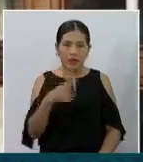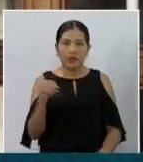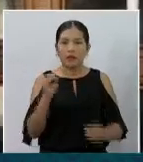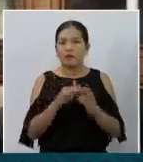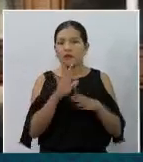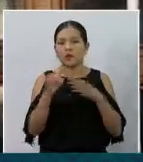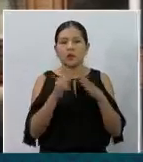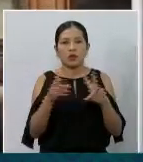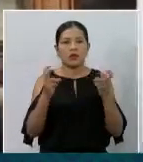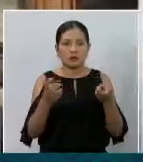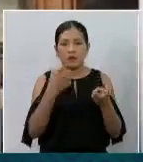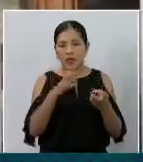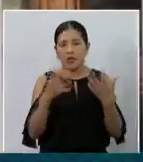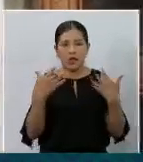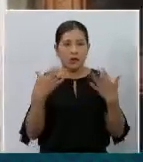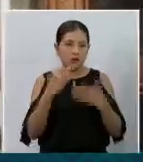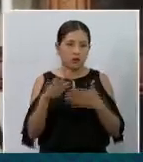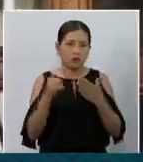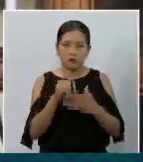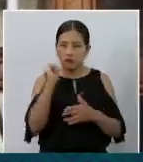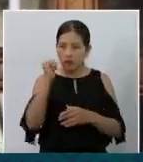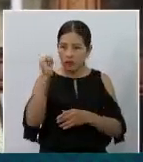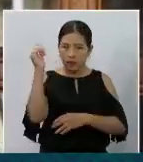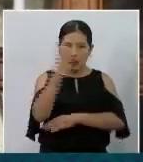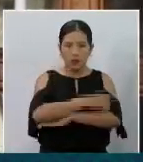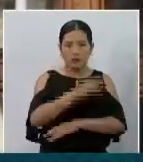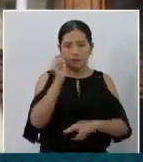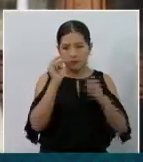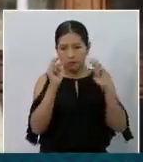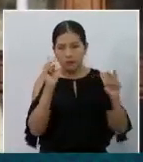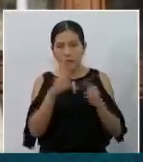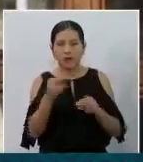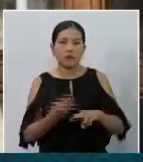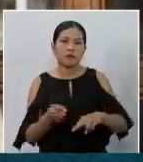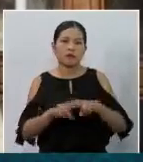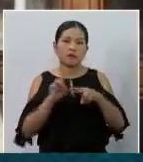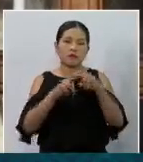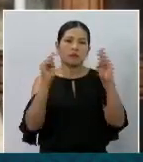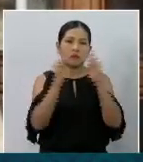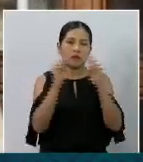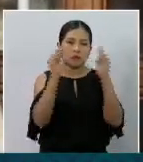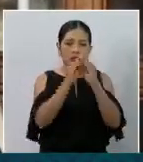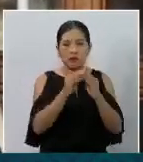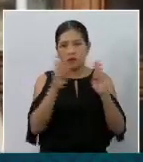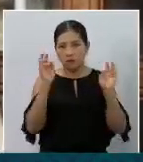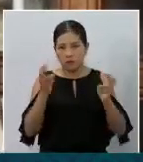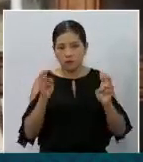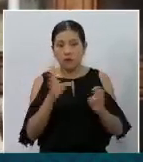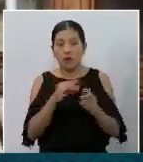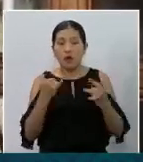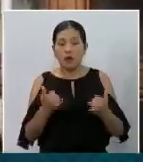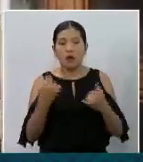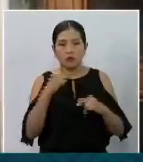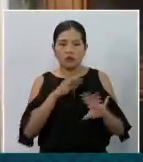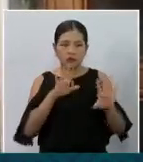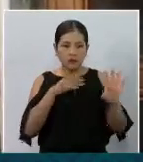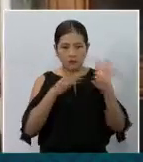con los calores intensos que se está viendo día a día. Esto va a ir creciendo paulatinamente más, pero bueno, vamos a hablar